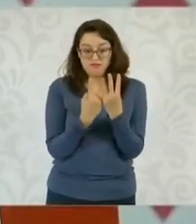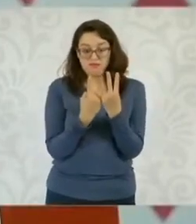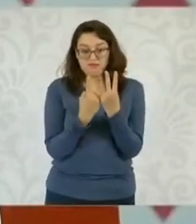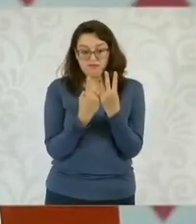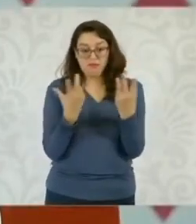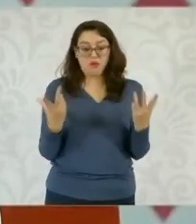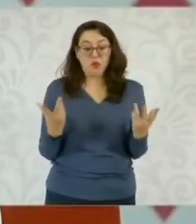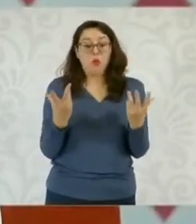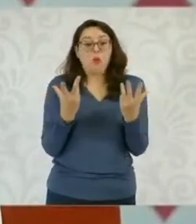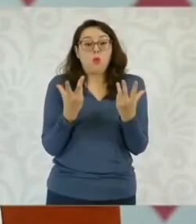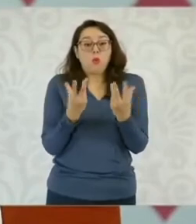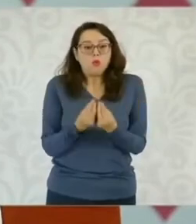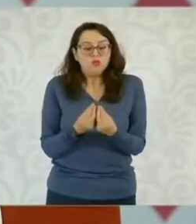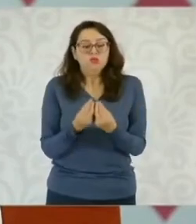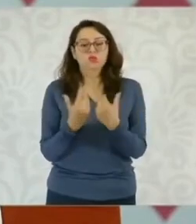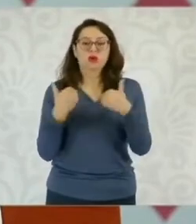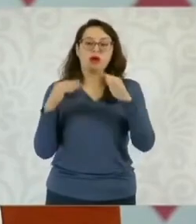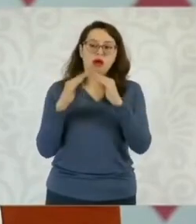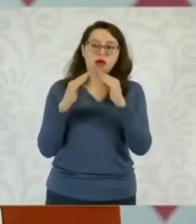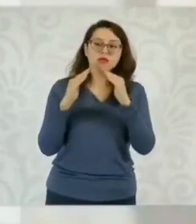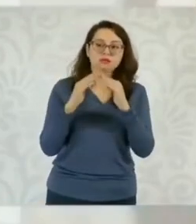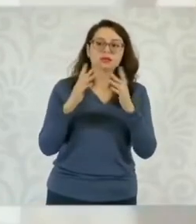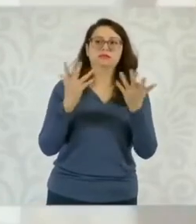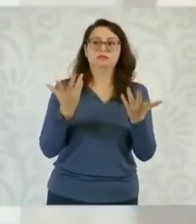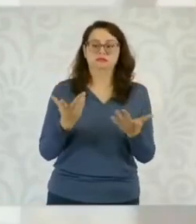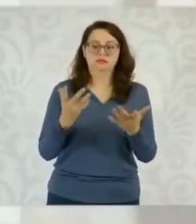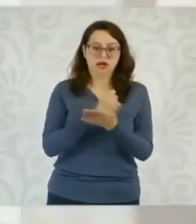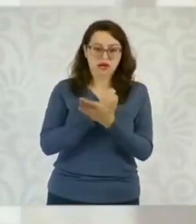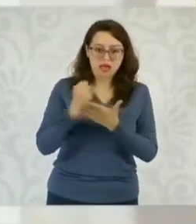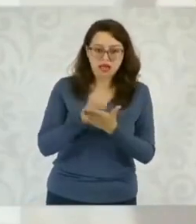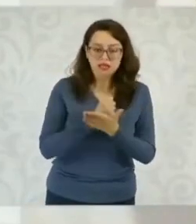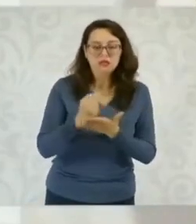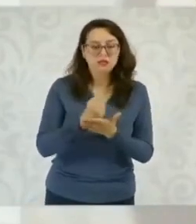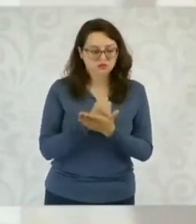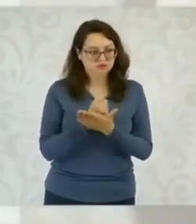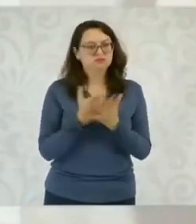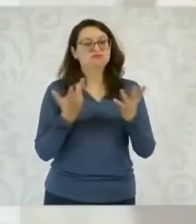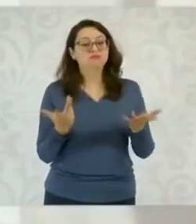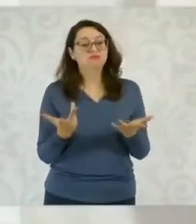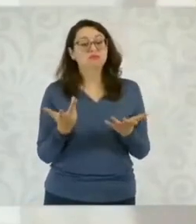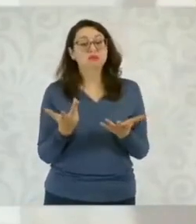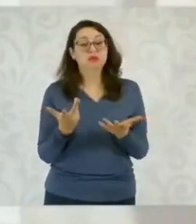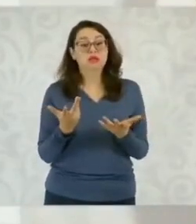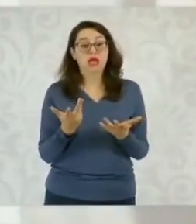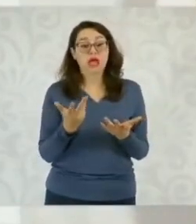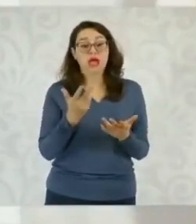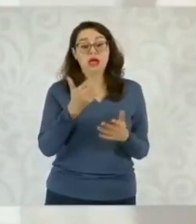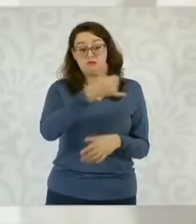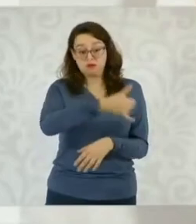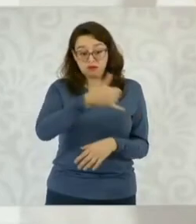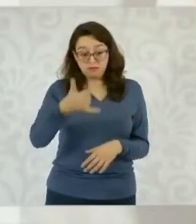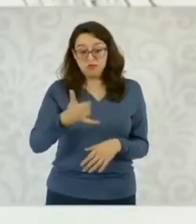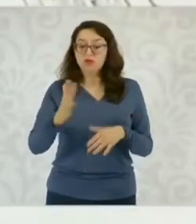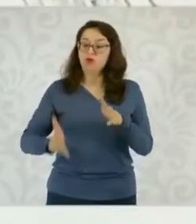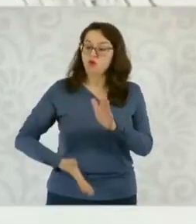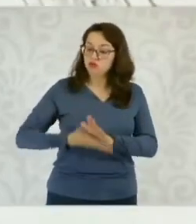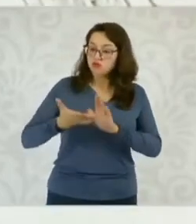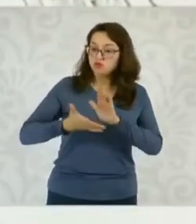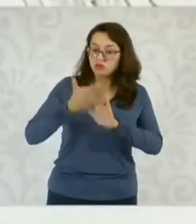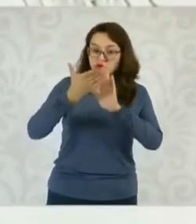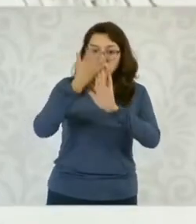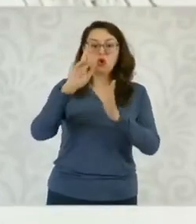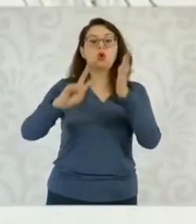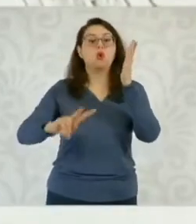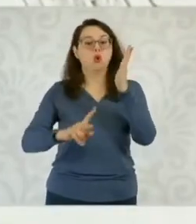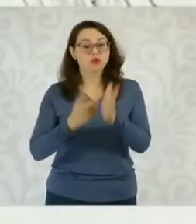colectivamente cómo se dan las viviendas. Y además, ahora se permite al Infonavit construir vivienda para